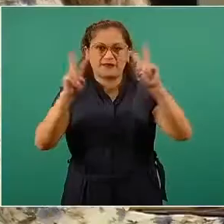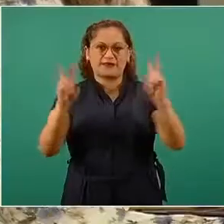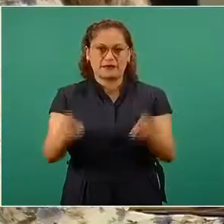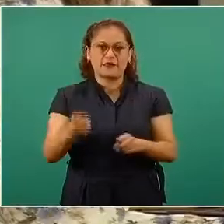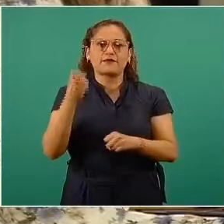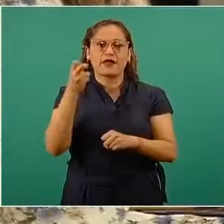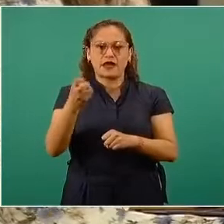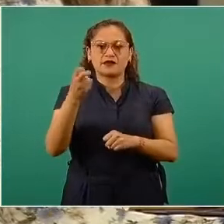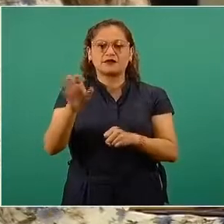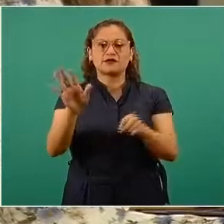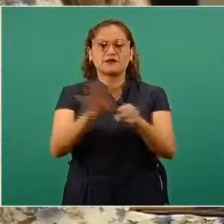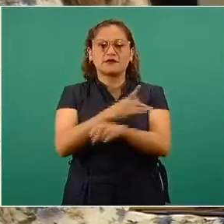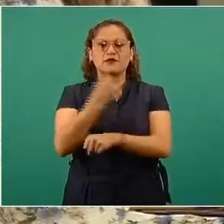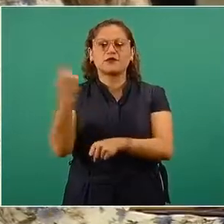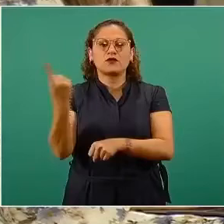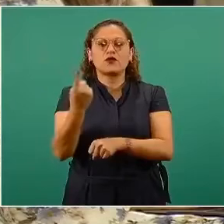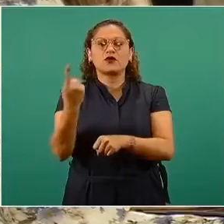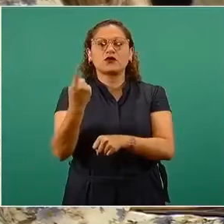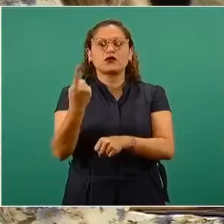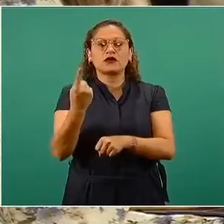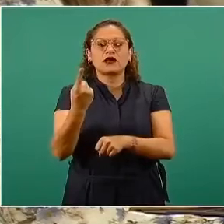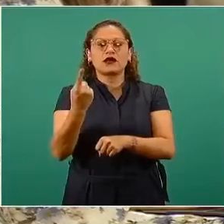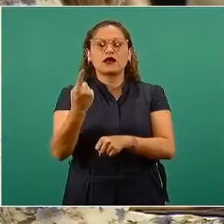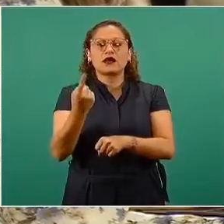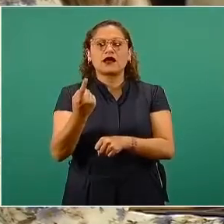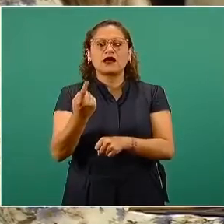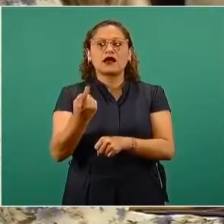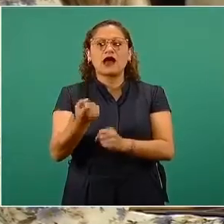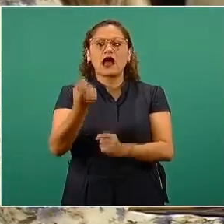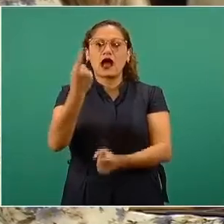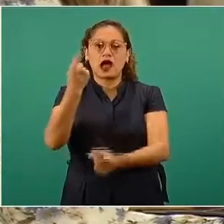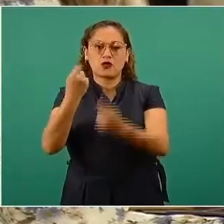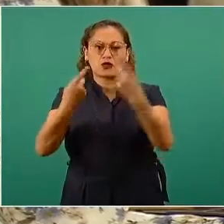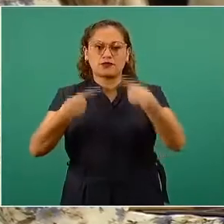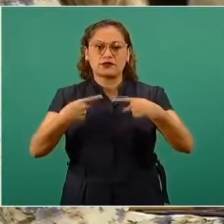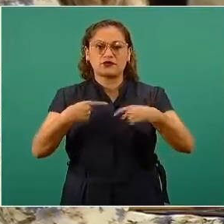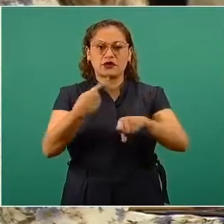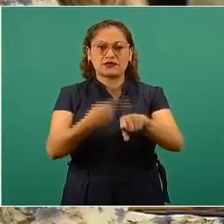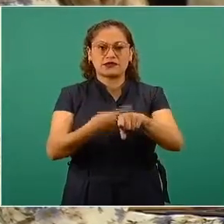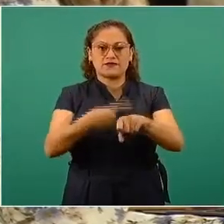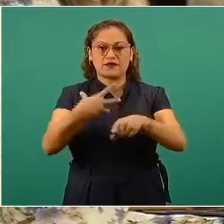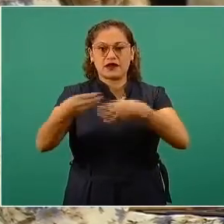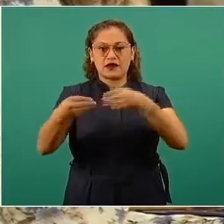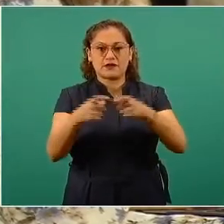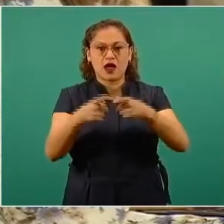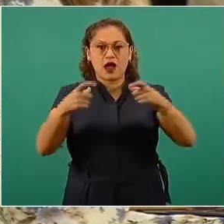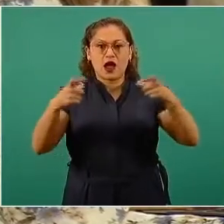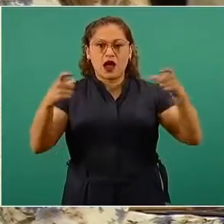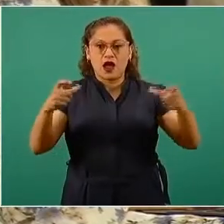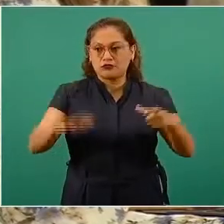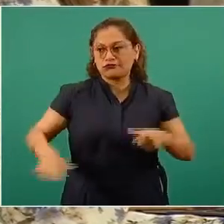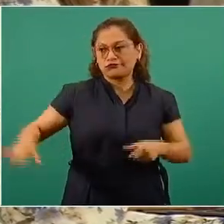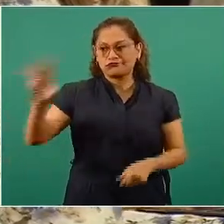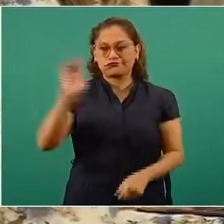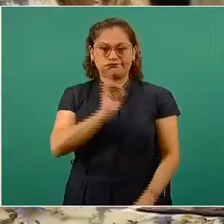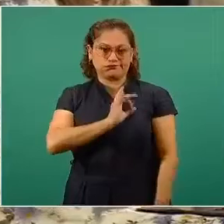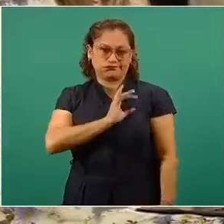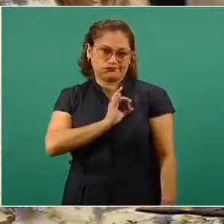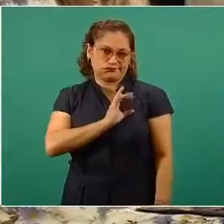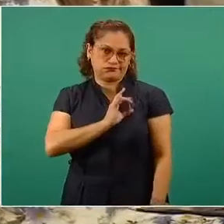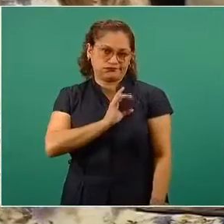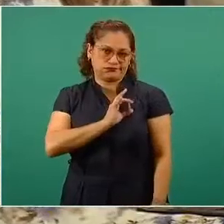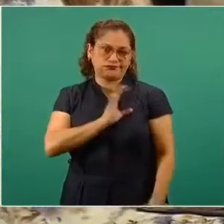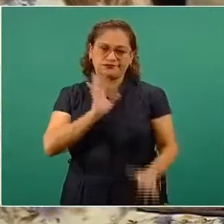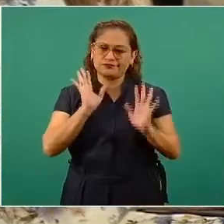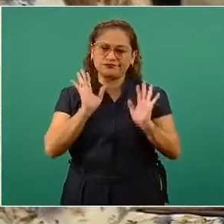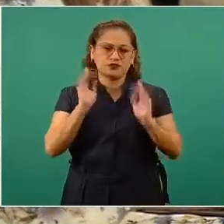del incremento, bueno, de ligero incremento de contagios. Hay el temor fundado de los, en este caso de los derechohabientes, llámese